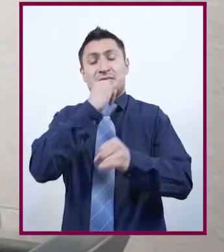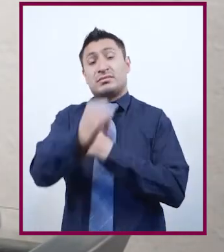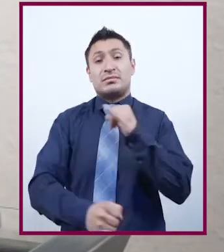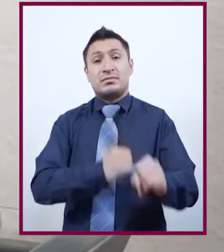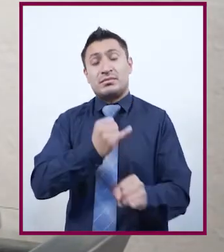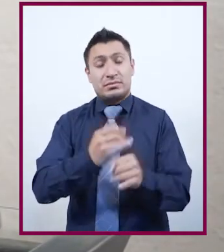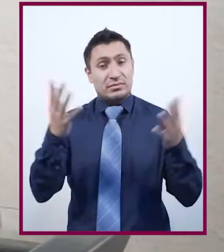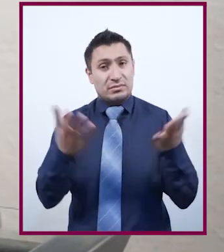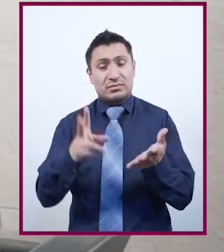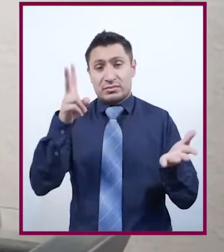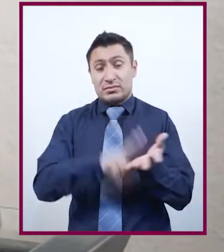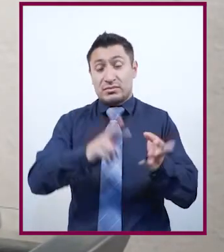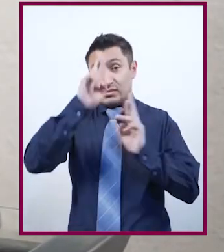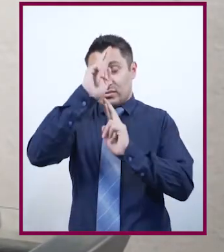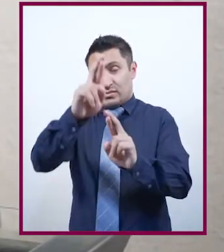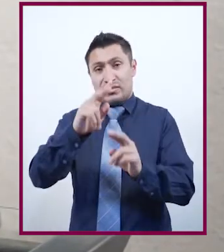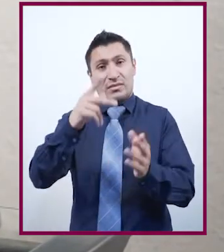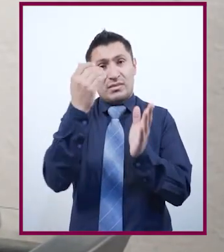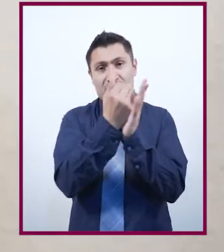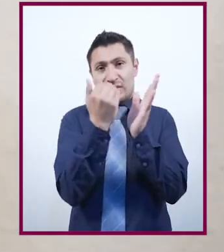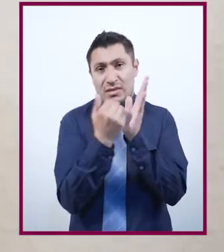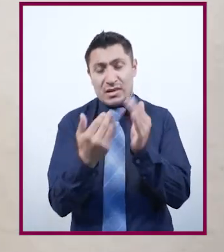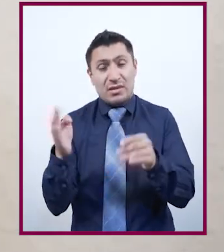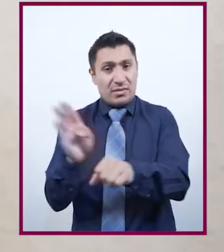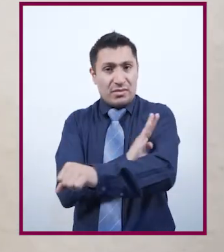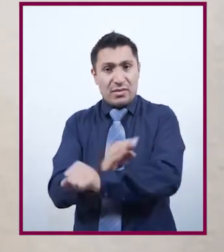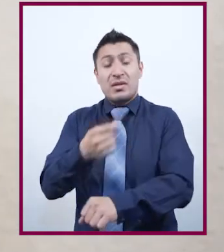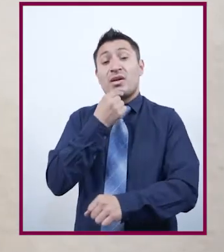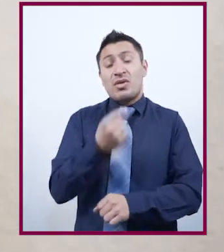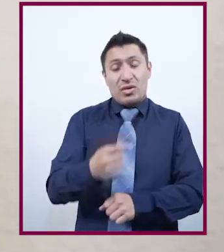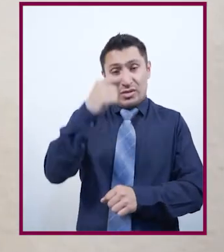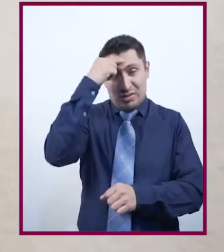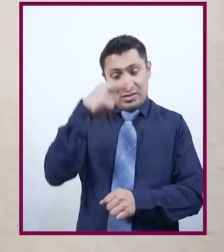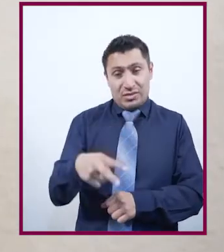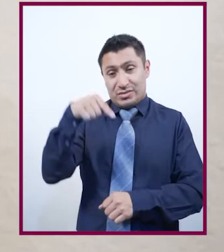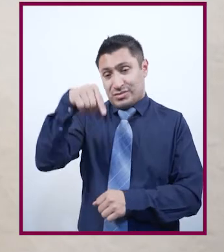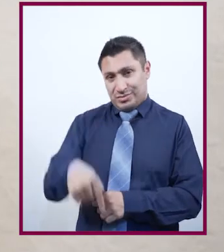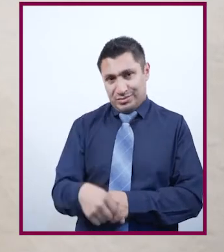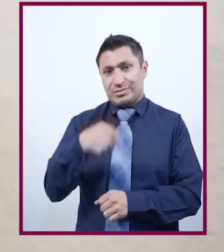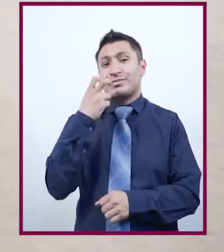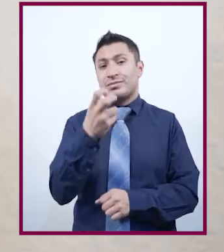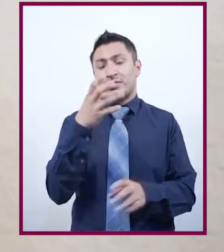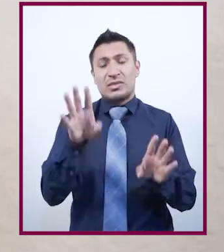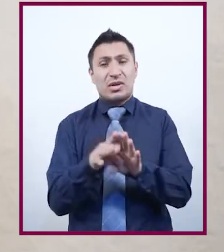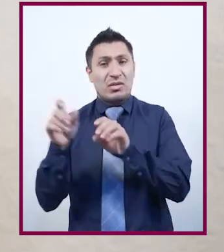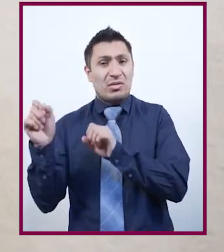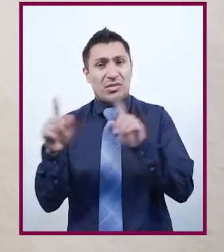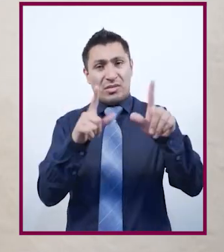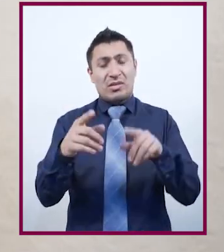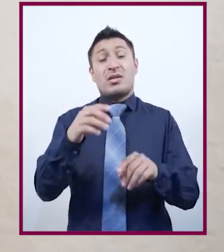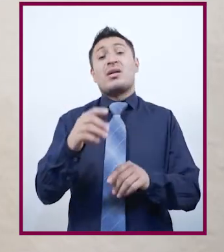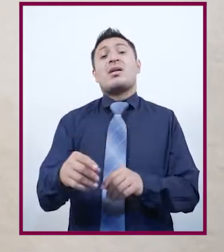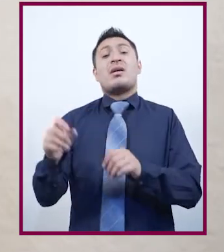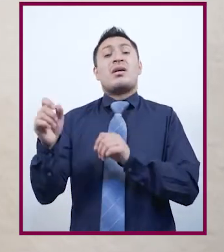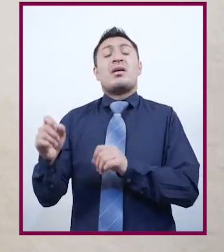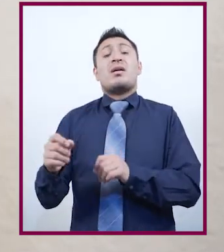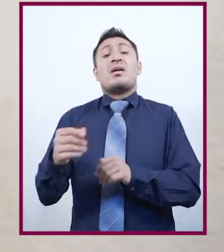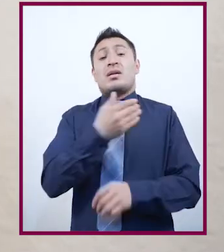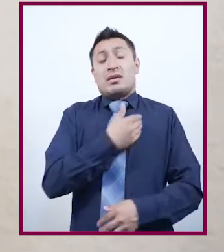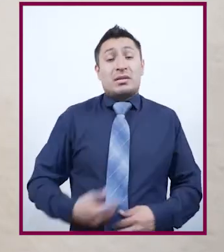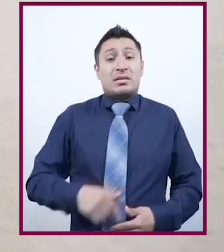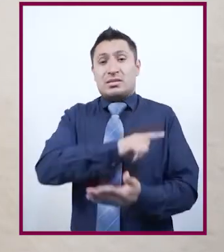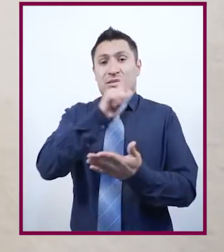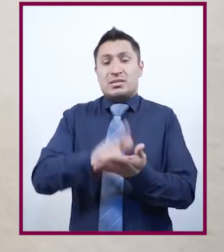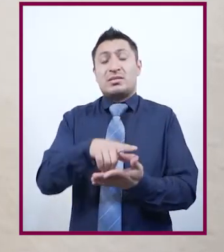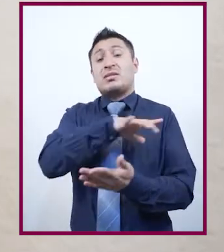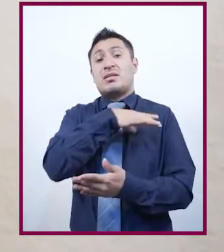valer sus principios en favor de la infancia mexicana. Y para ello, ha expedido por decreto presidencial la Ley General de Derecho